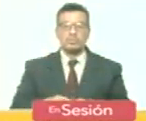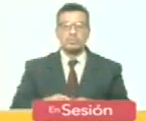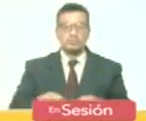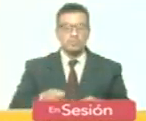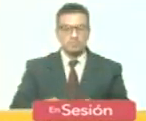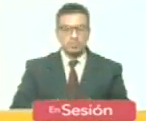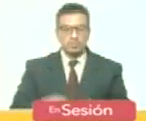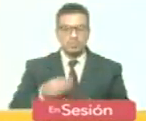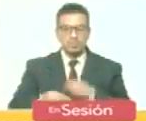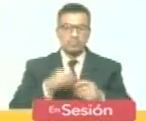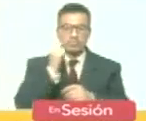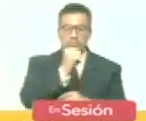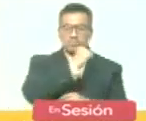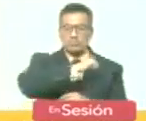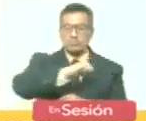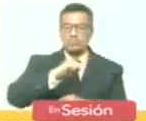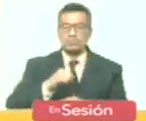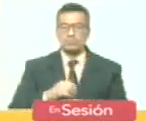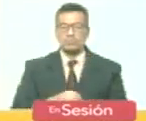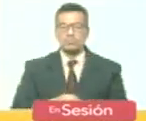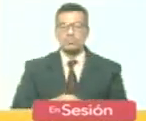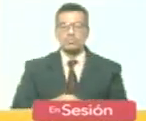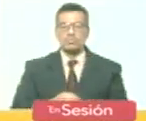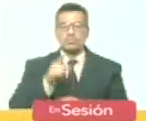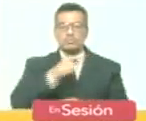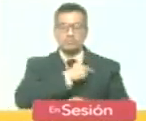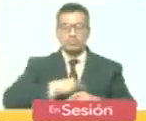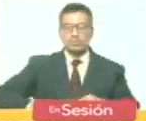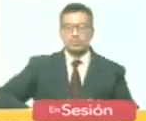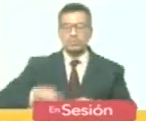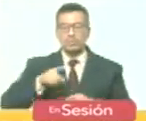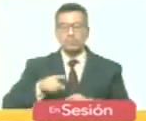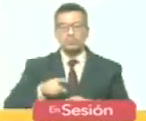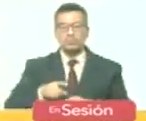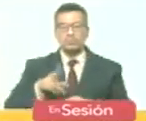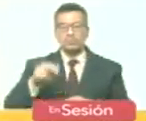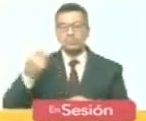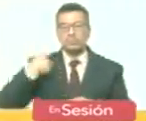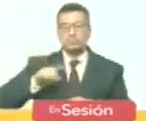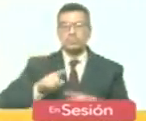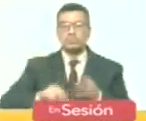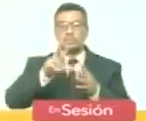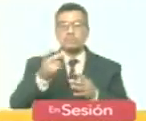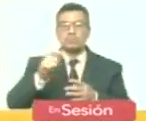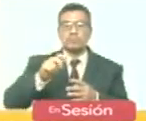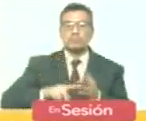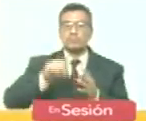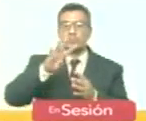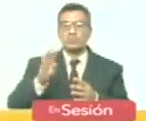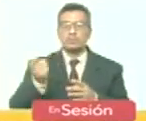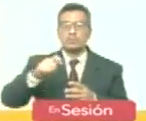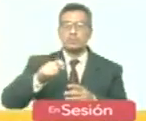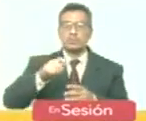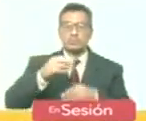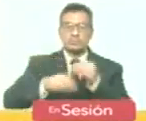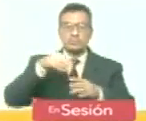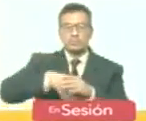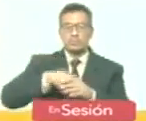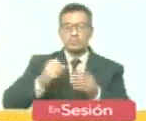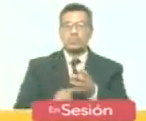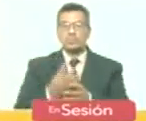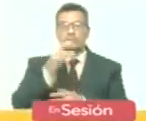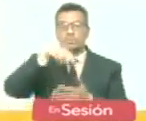intentaste asesinar a un presidente que no tenía ni 3 meses, 4 meses de haber sido electo en el mes de mayo